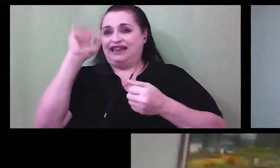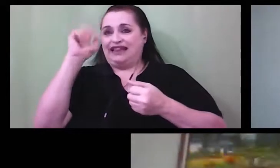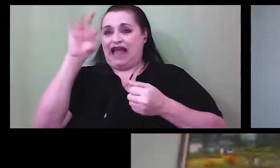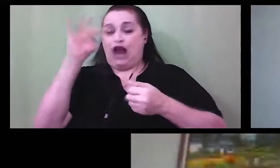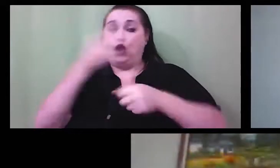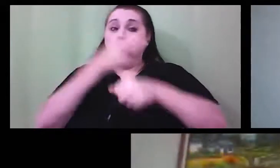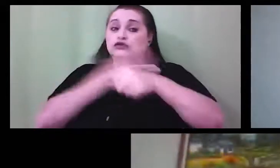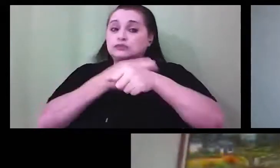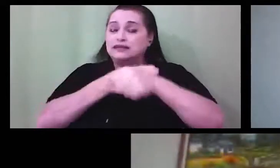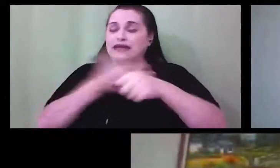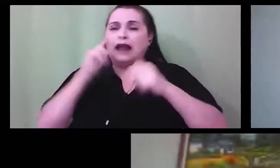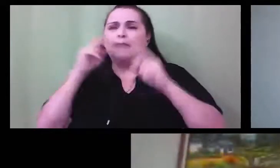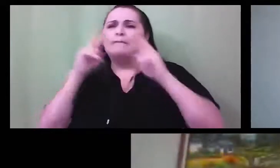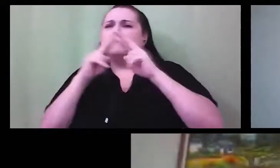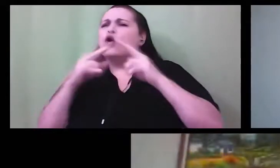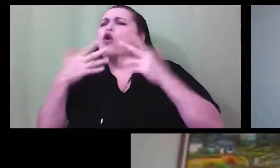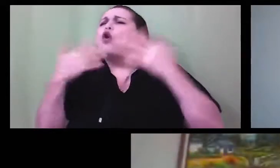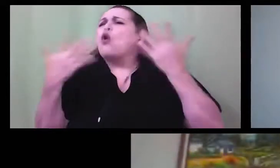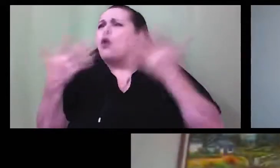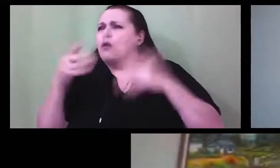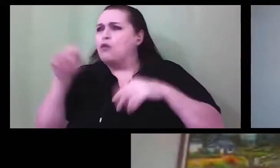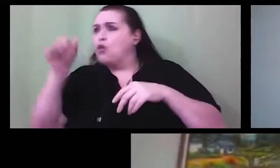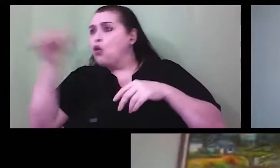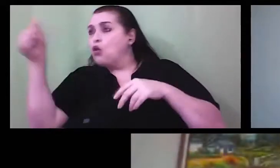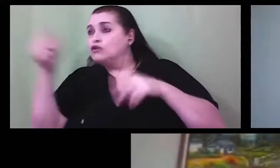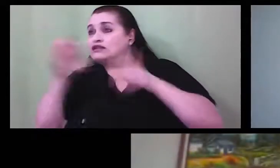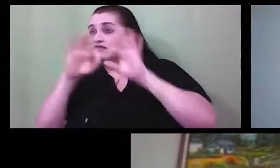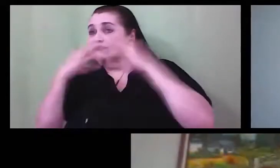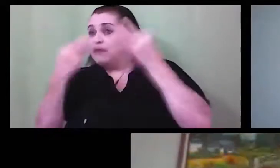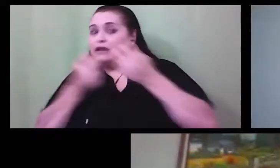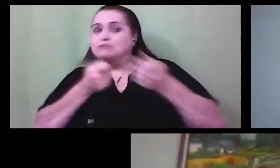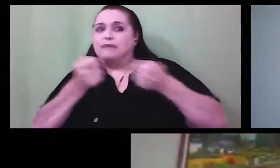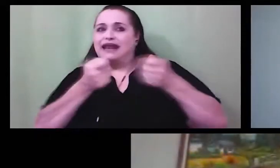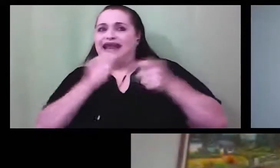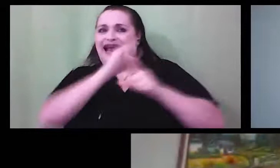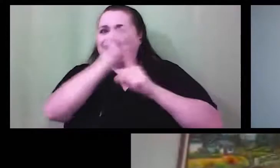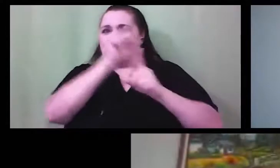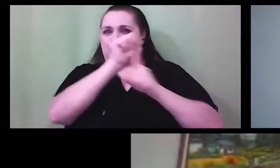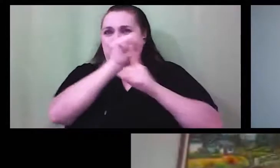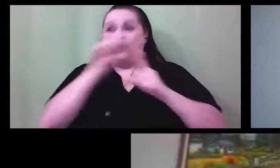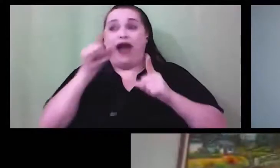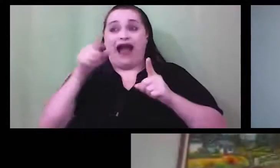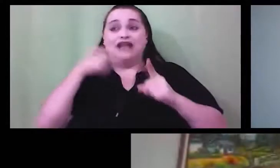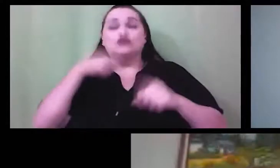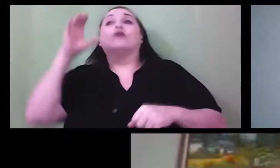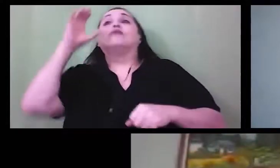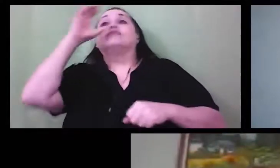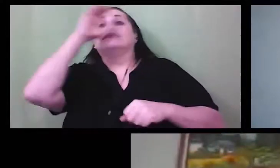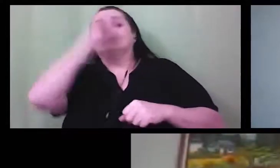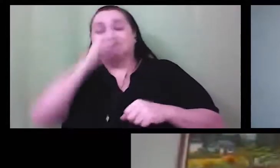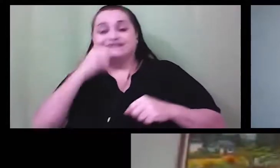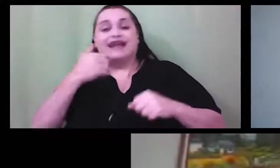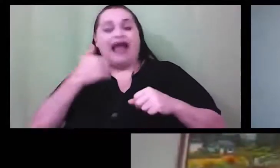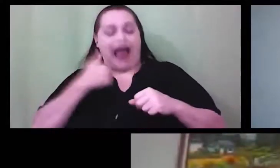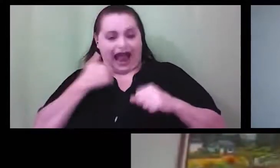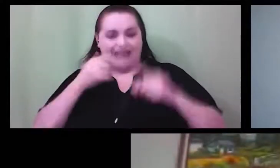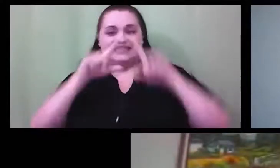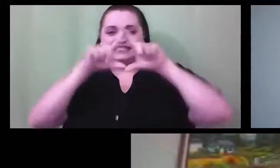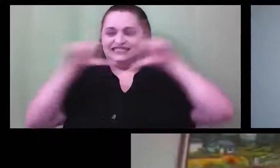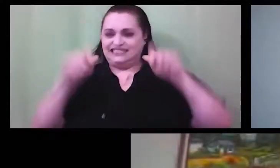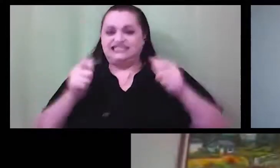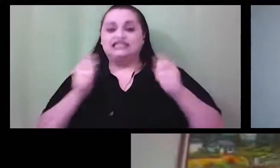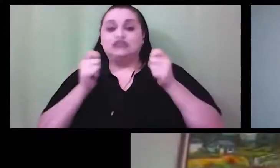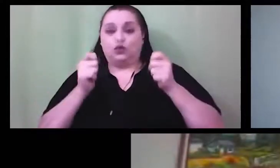poquito cómo habían manejado otras familias este caso, ¿verdad? Y ahí me di cuenta que hay circulares que